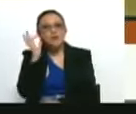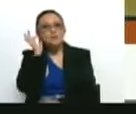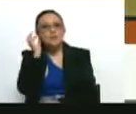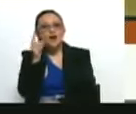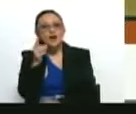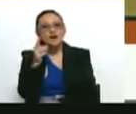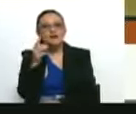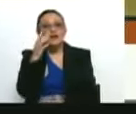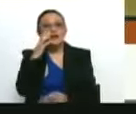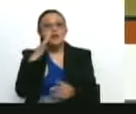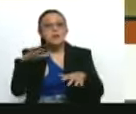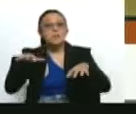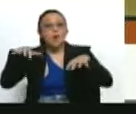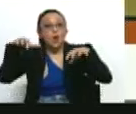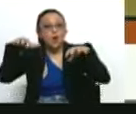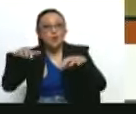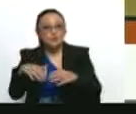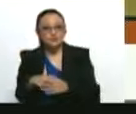¿No ha venido para acá?